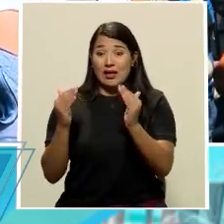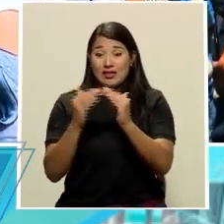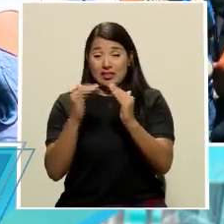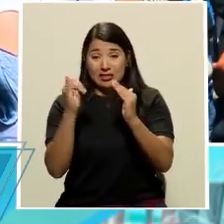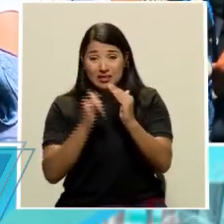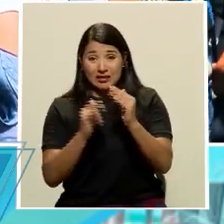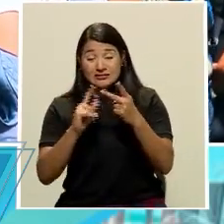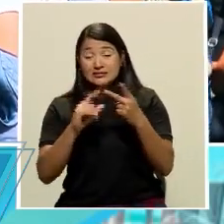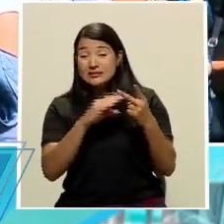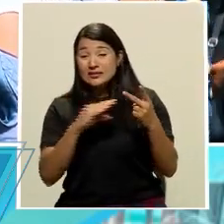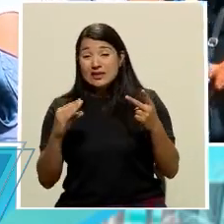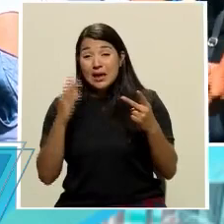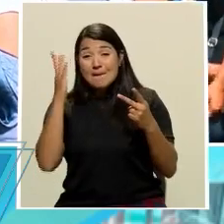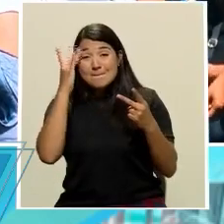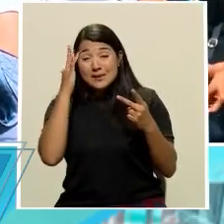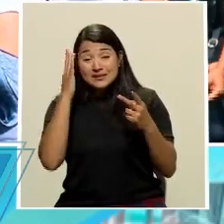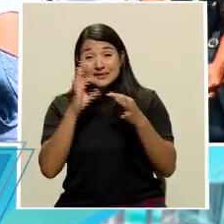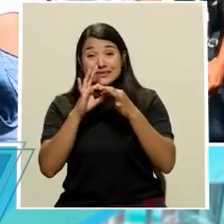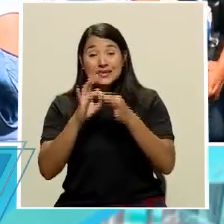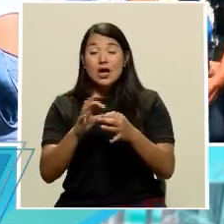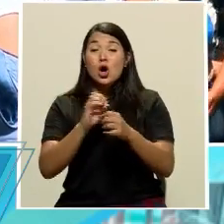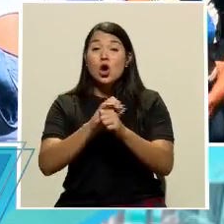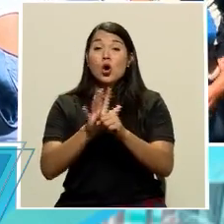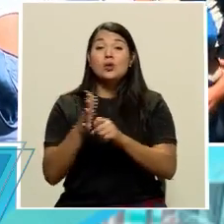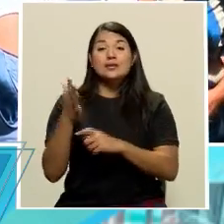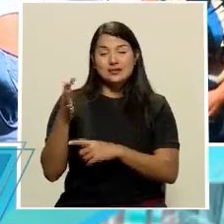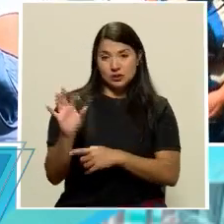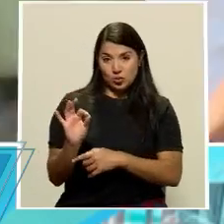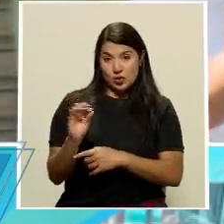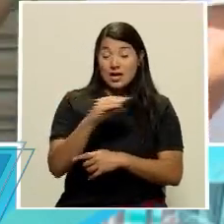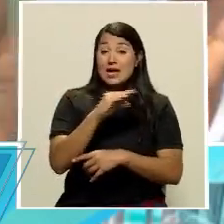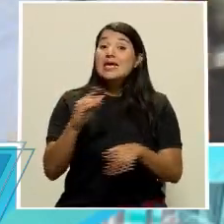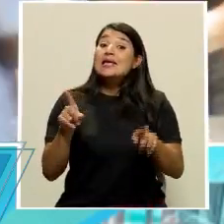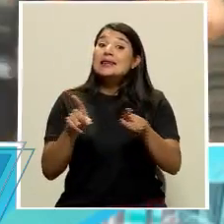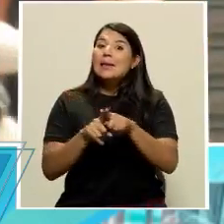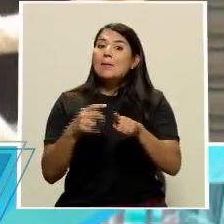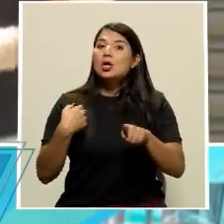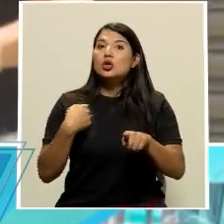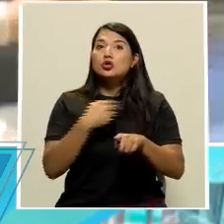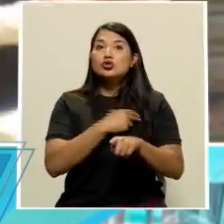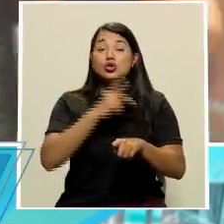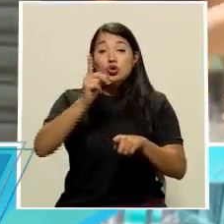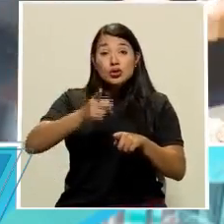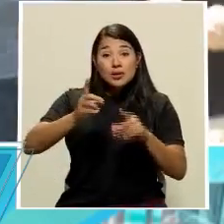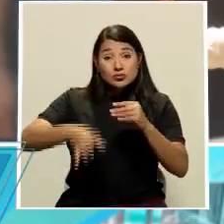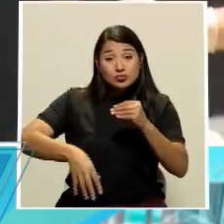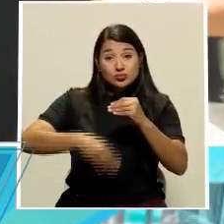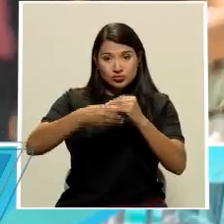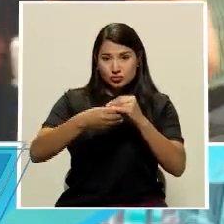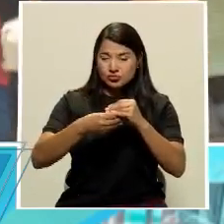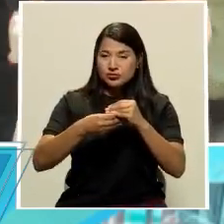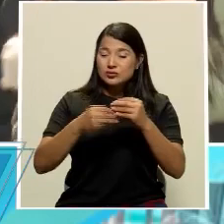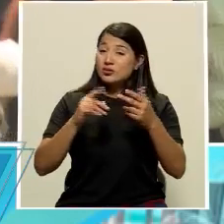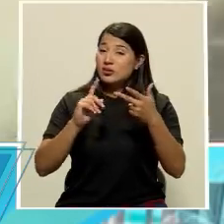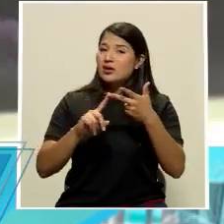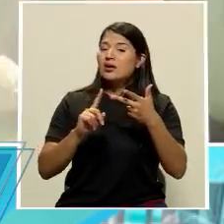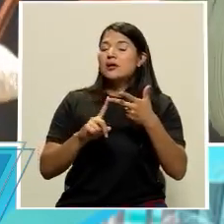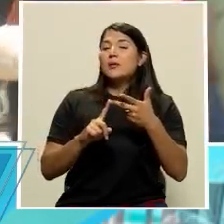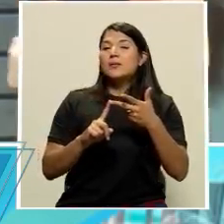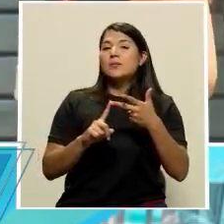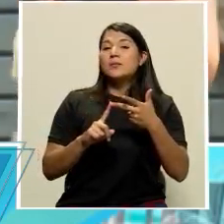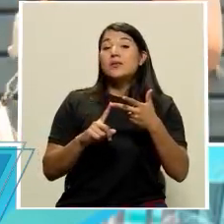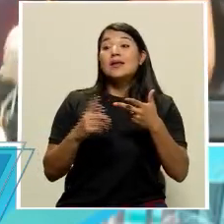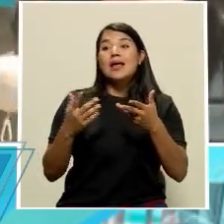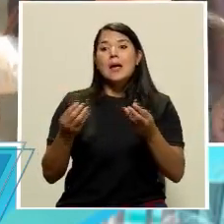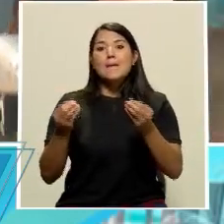de la preocupación alrededor del COVID-19. Y a eso también hay que sumarle, porque estos fenómenos son muy complejos,